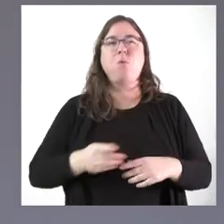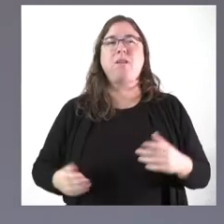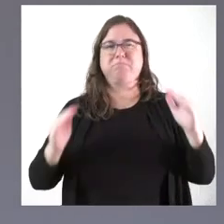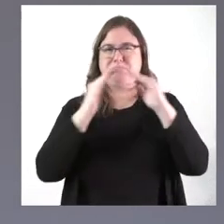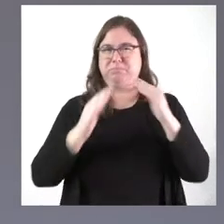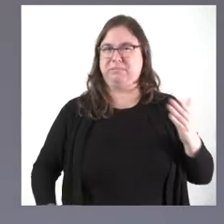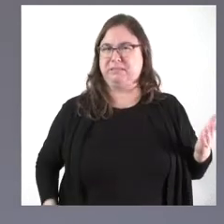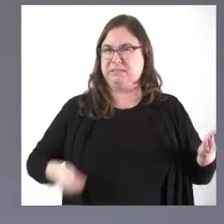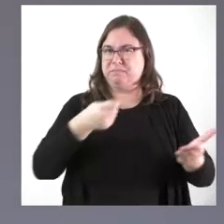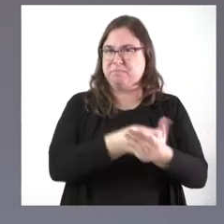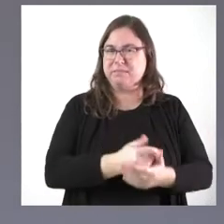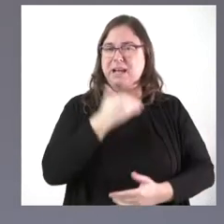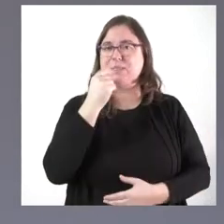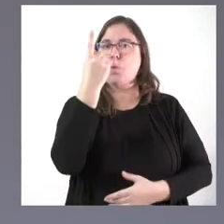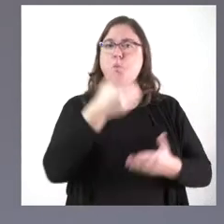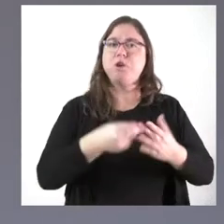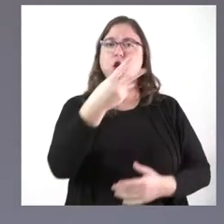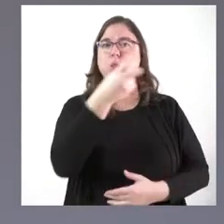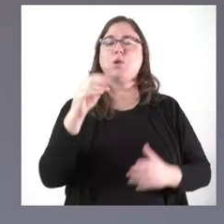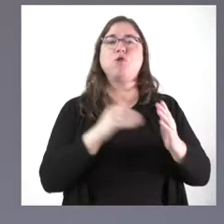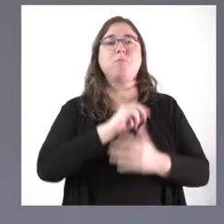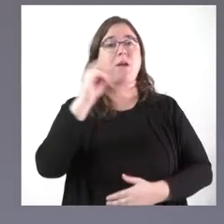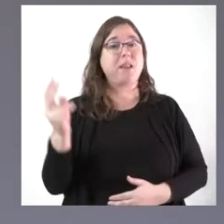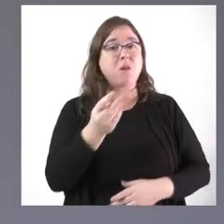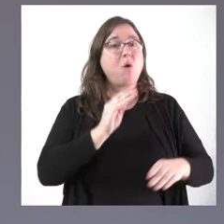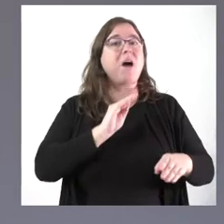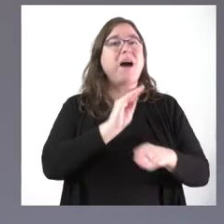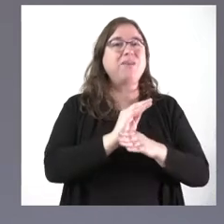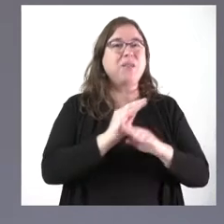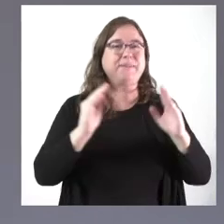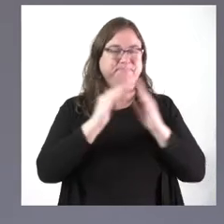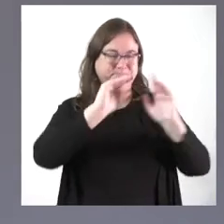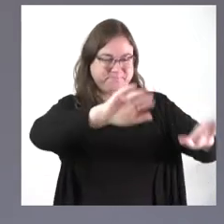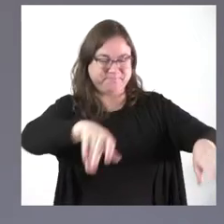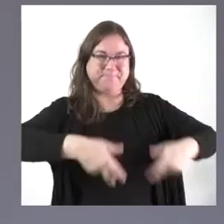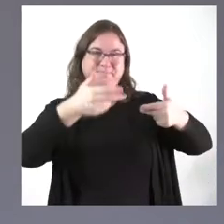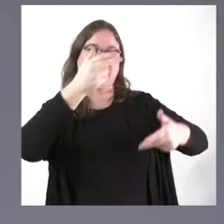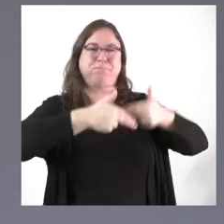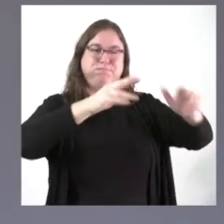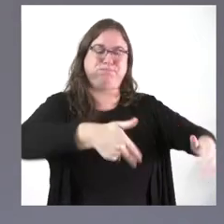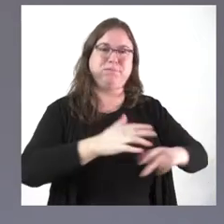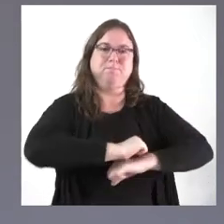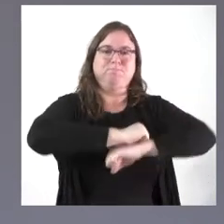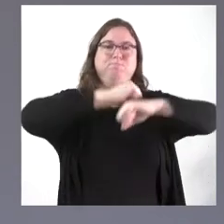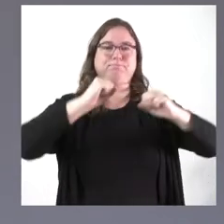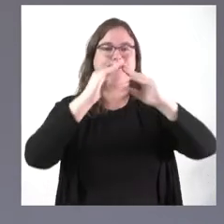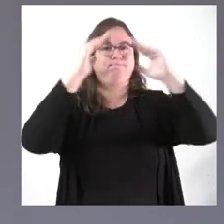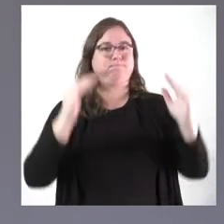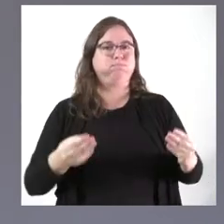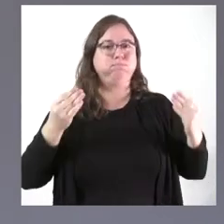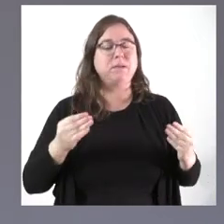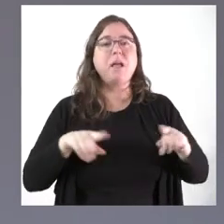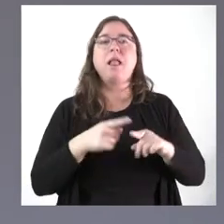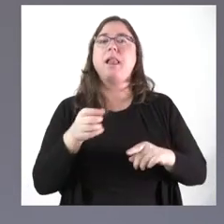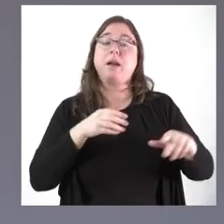casi un millón 200.000 euros para ayudas para el desescombro y consolidación de edificaciones tiene abierta una